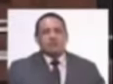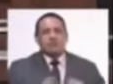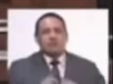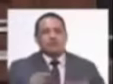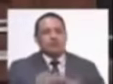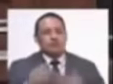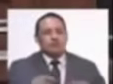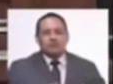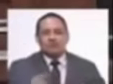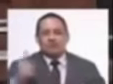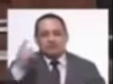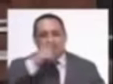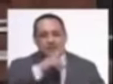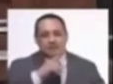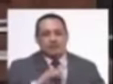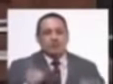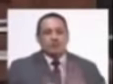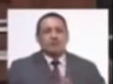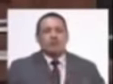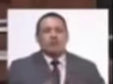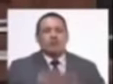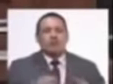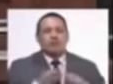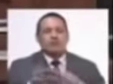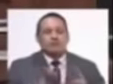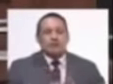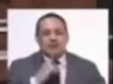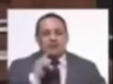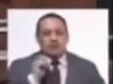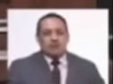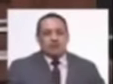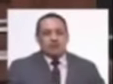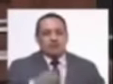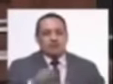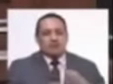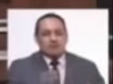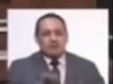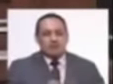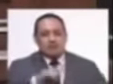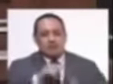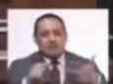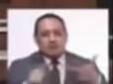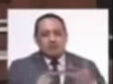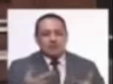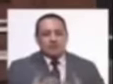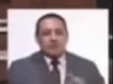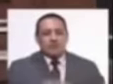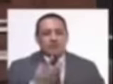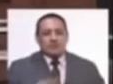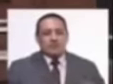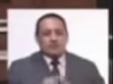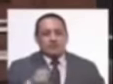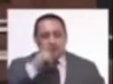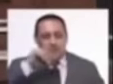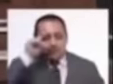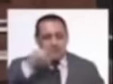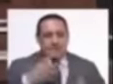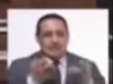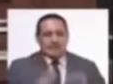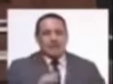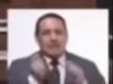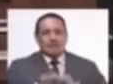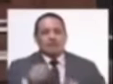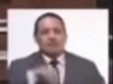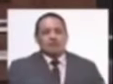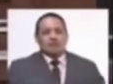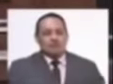son casos muy aislados. ¿Cuál es la explicación que dieron los magistrados del jurado para que los tres casos de Arequipa y el de Vizcarra decidieran cambiar su voto y